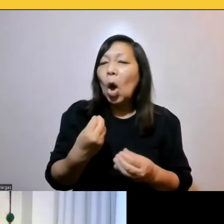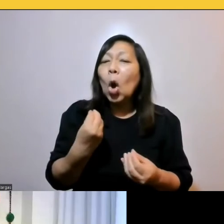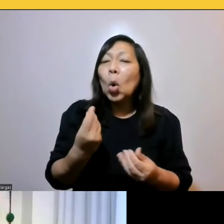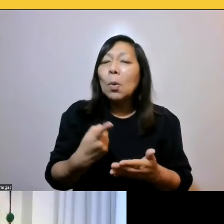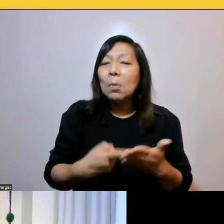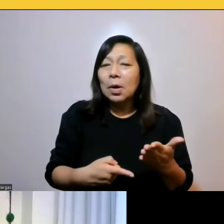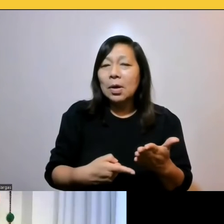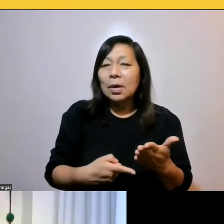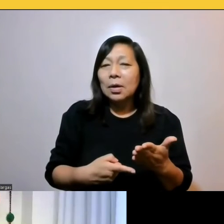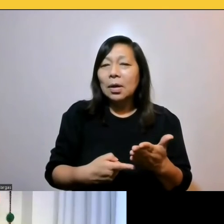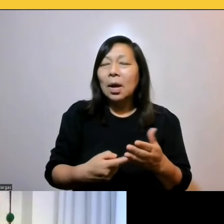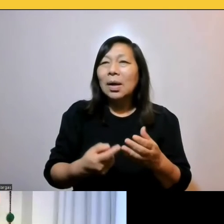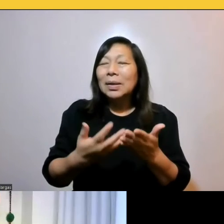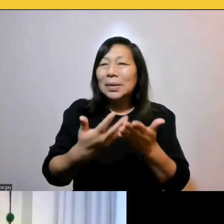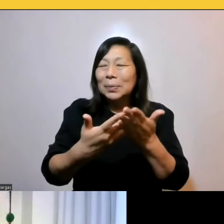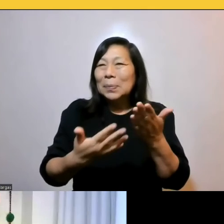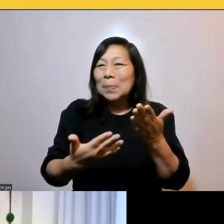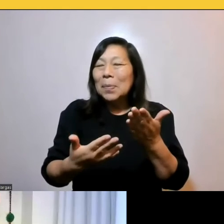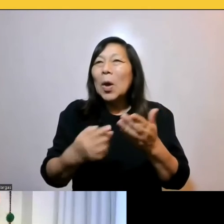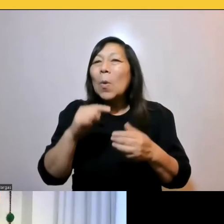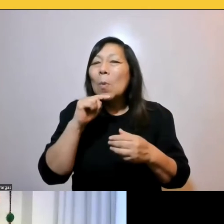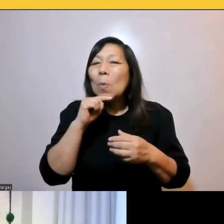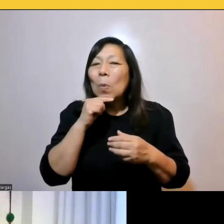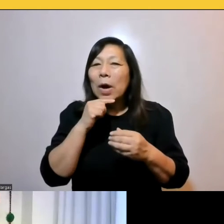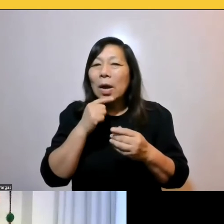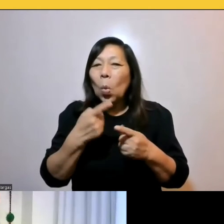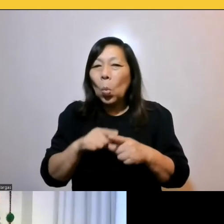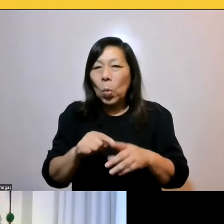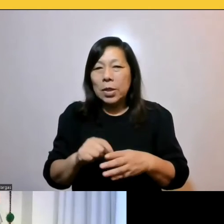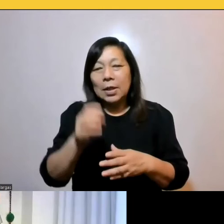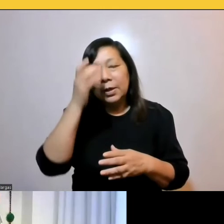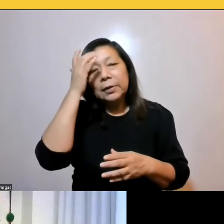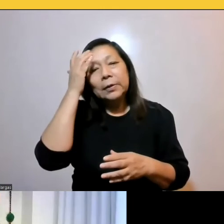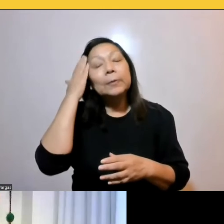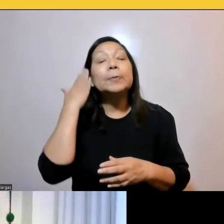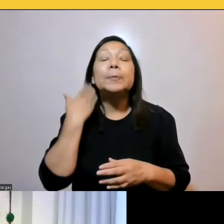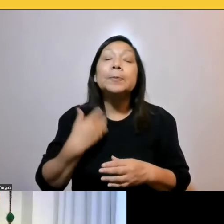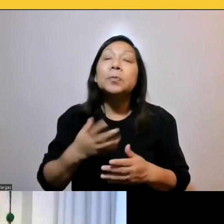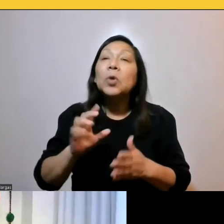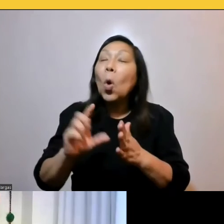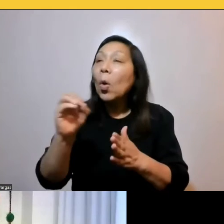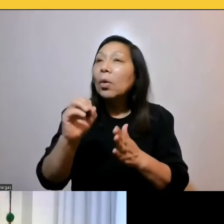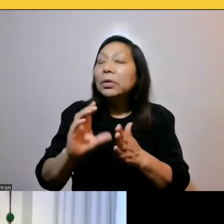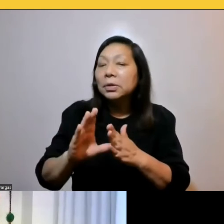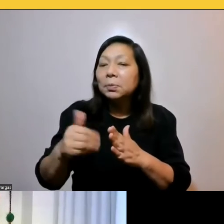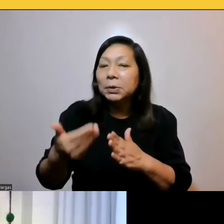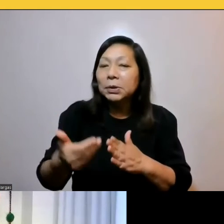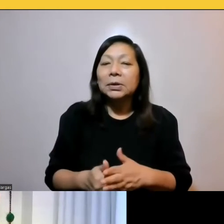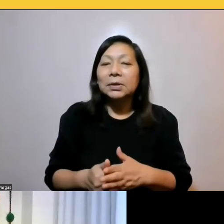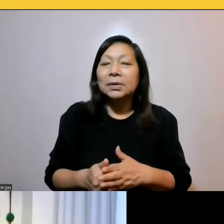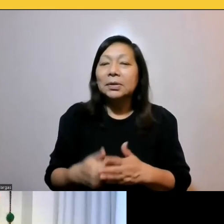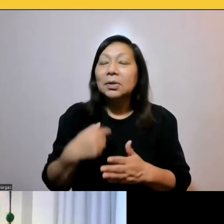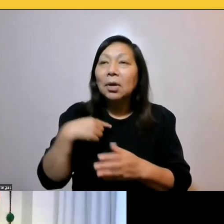ser el descenso durante la etapa de ovulación, Ujú, antes de esta o después. ujú. Luego de escuchar